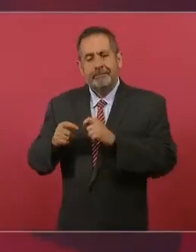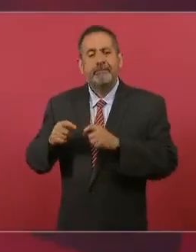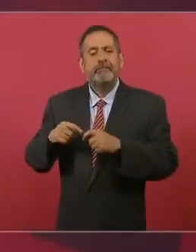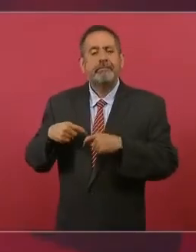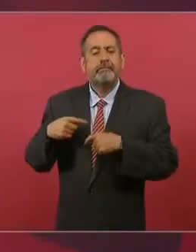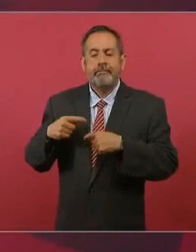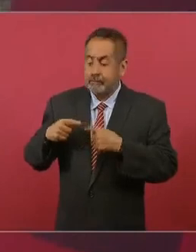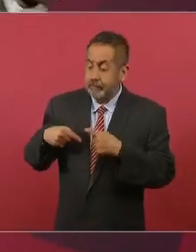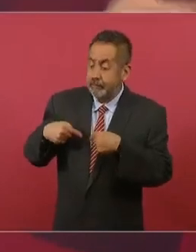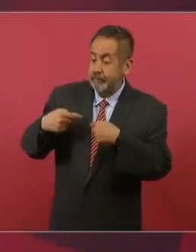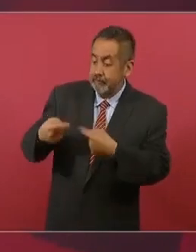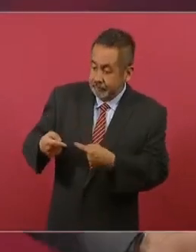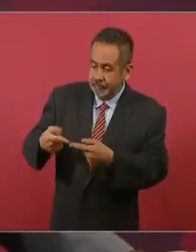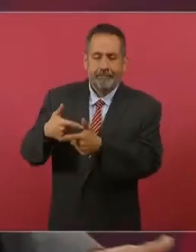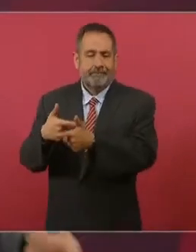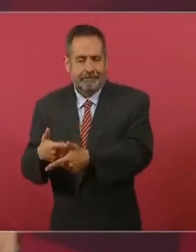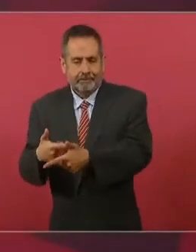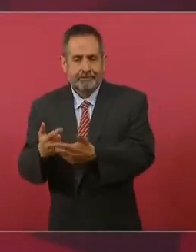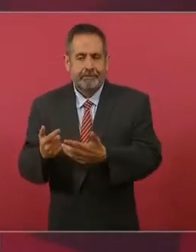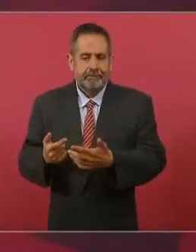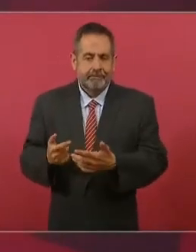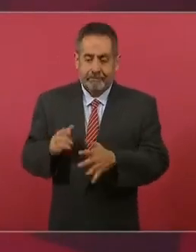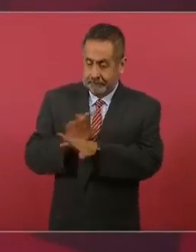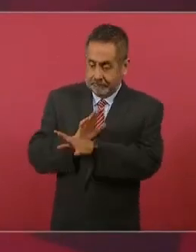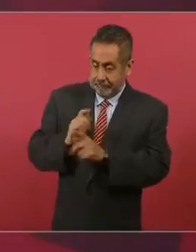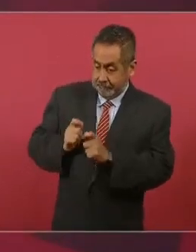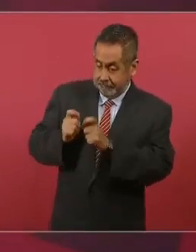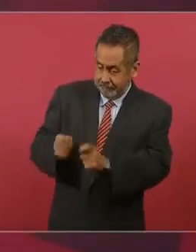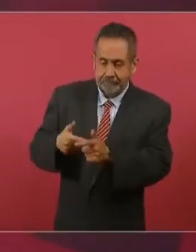Y yo tengo que entregar,